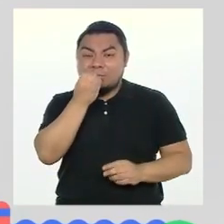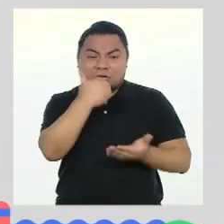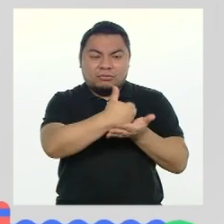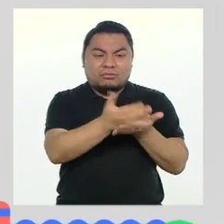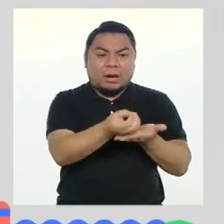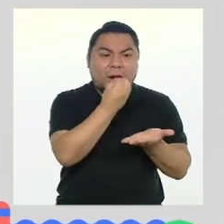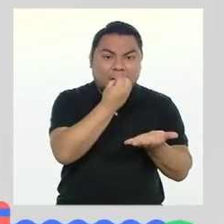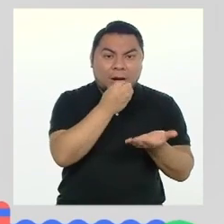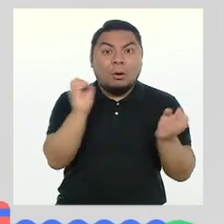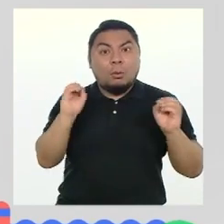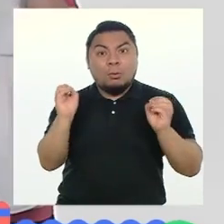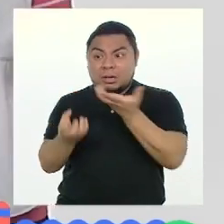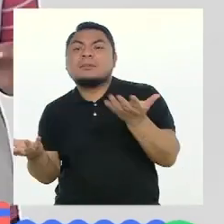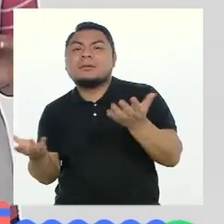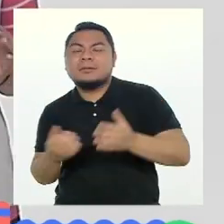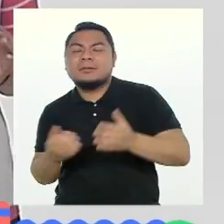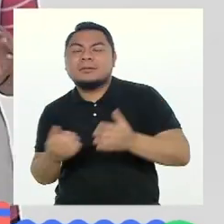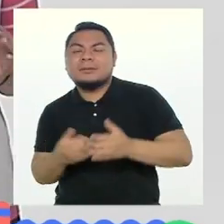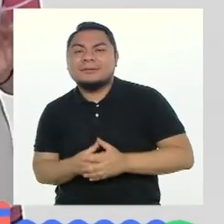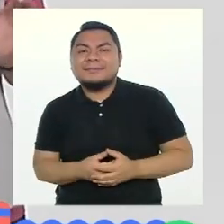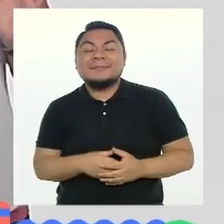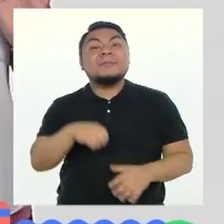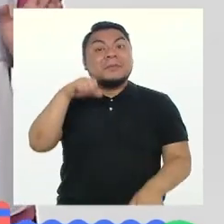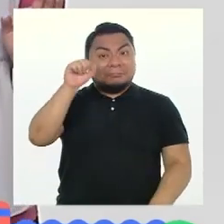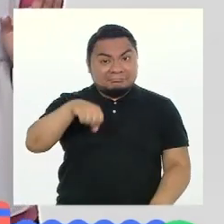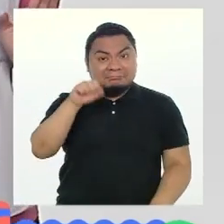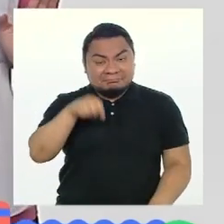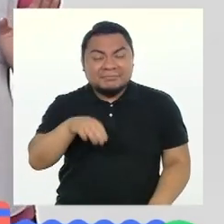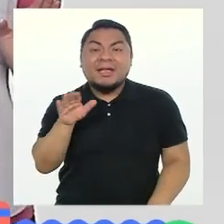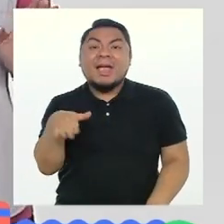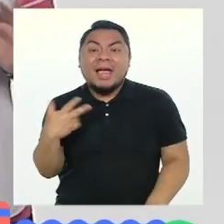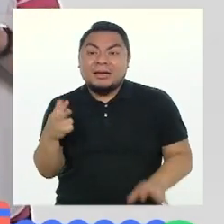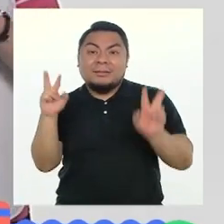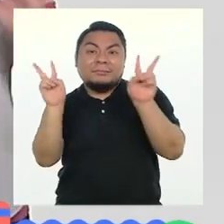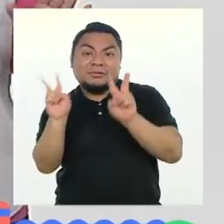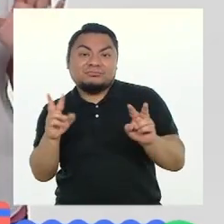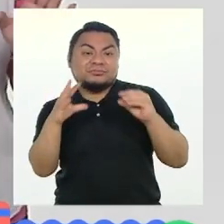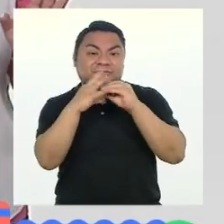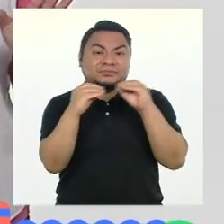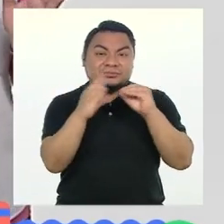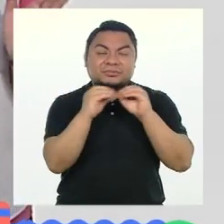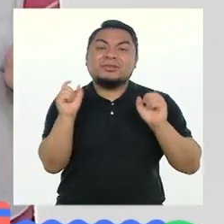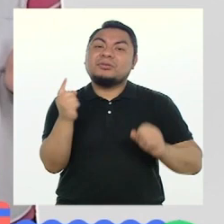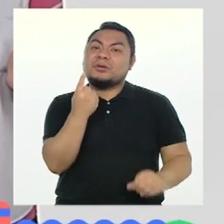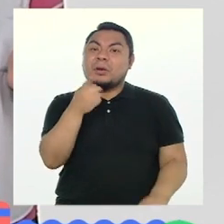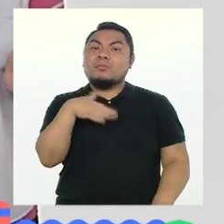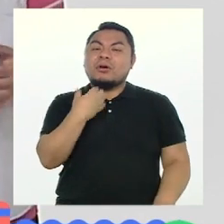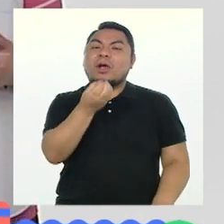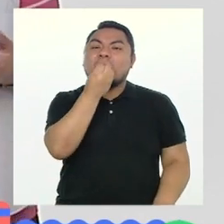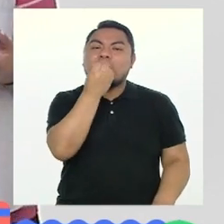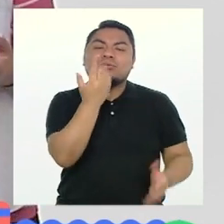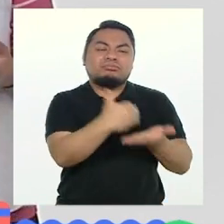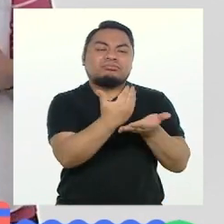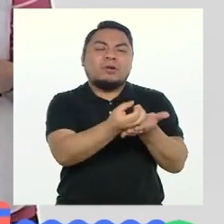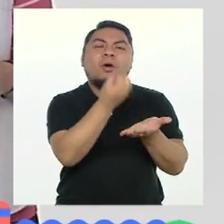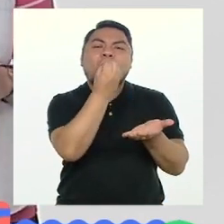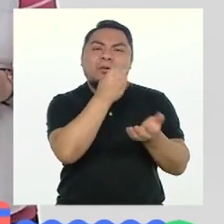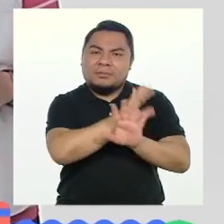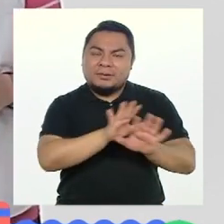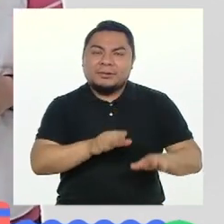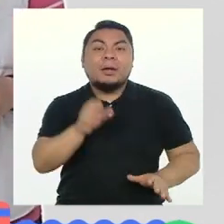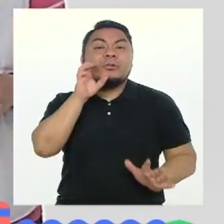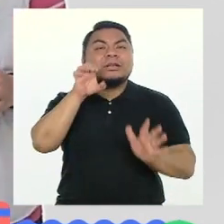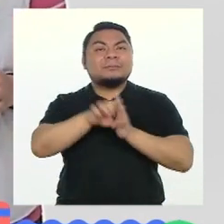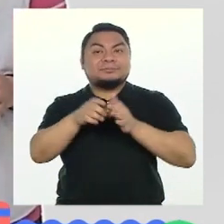crudas y cocidas? Sí, es Calcetín. Hay verduras y frutas que solo se pueden comer crudas. Por ejemplo,